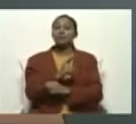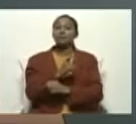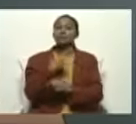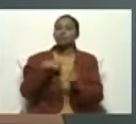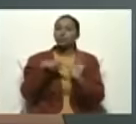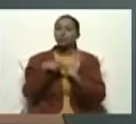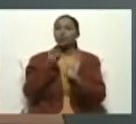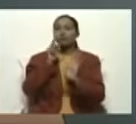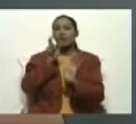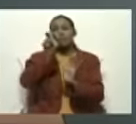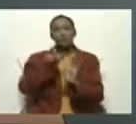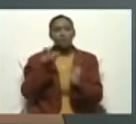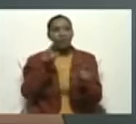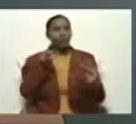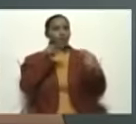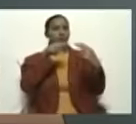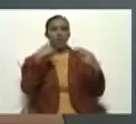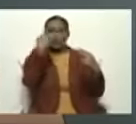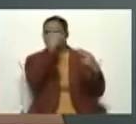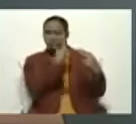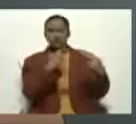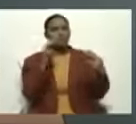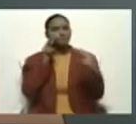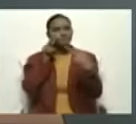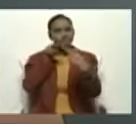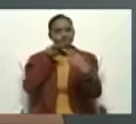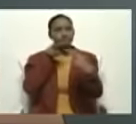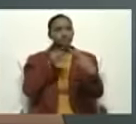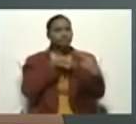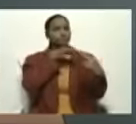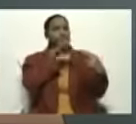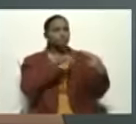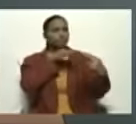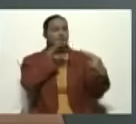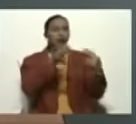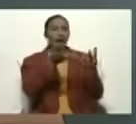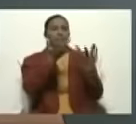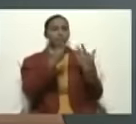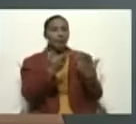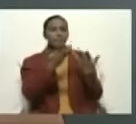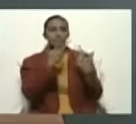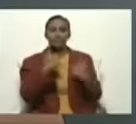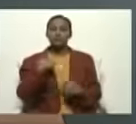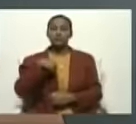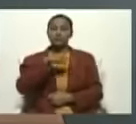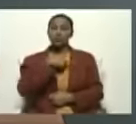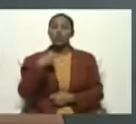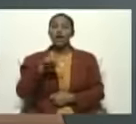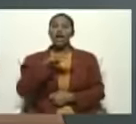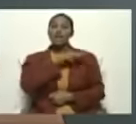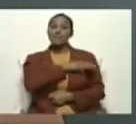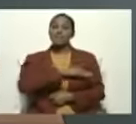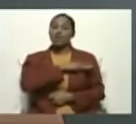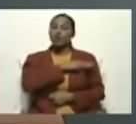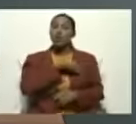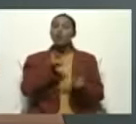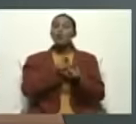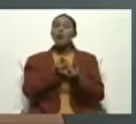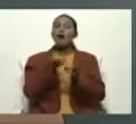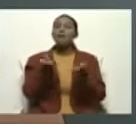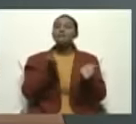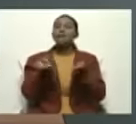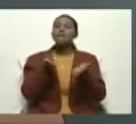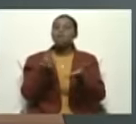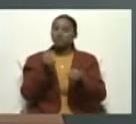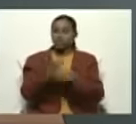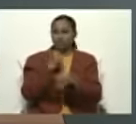los ojos, a las personas. Todos los que estamos acá y tenemos una misión como funcionarios públicos, trabajamos con